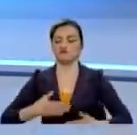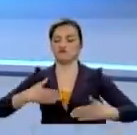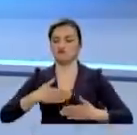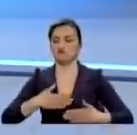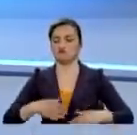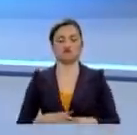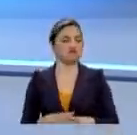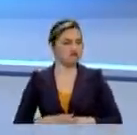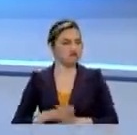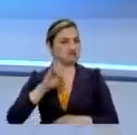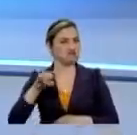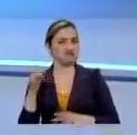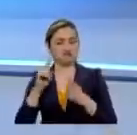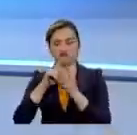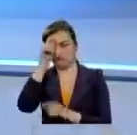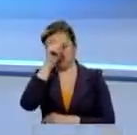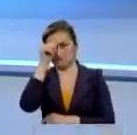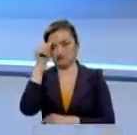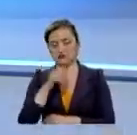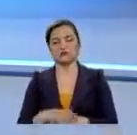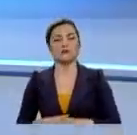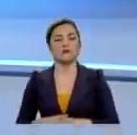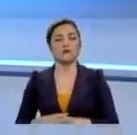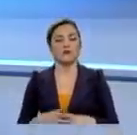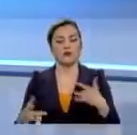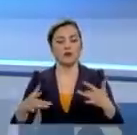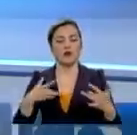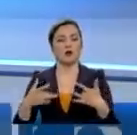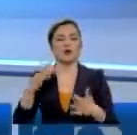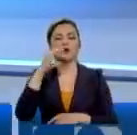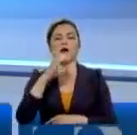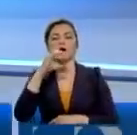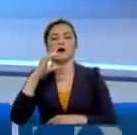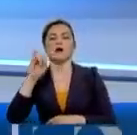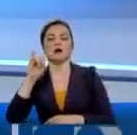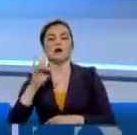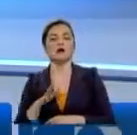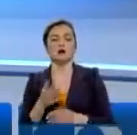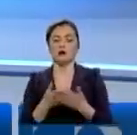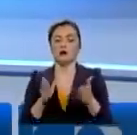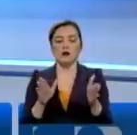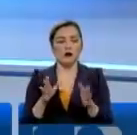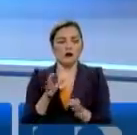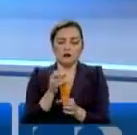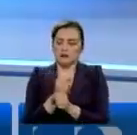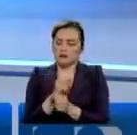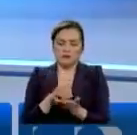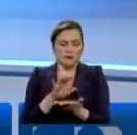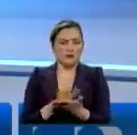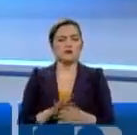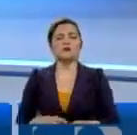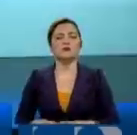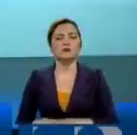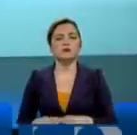para disfrutar de jueves a domingos. Se trata del Teatro del CCI, que abre sus puertas en medio de estrictas medidas de